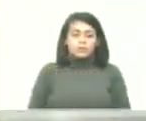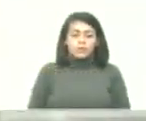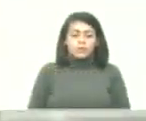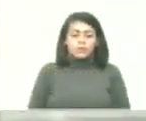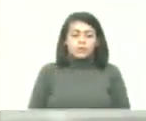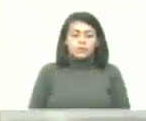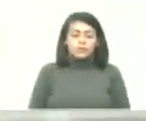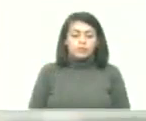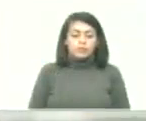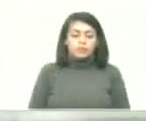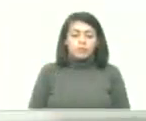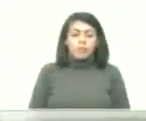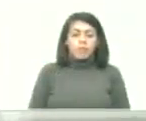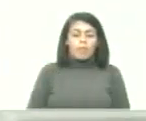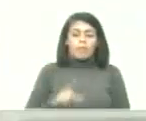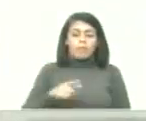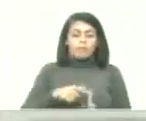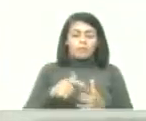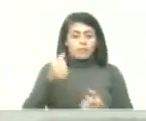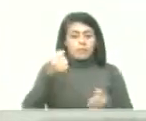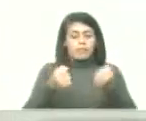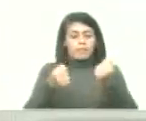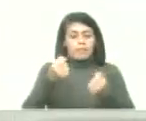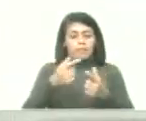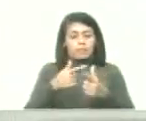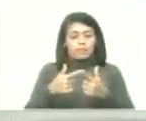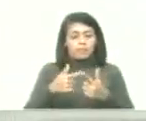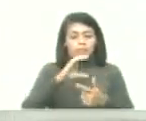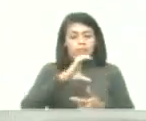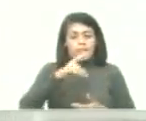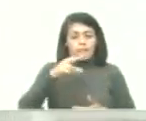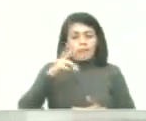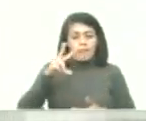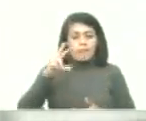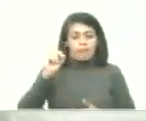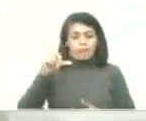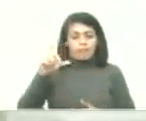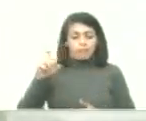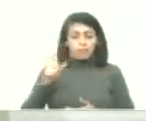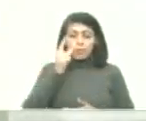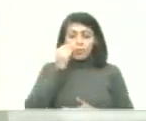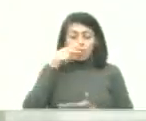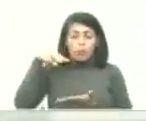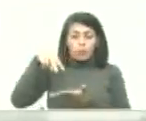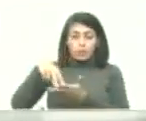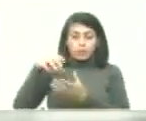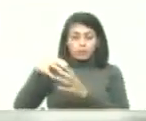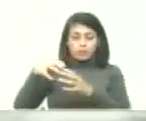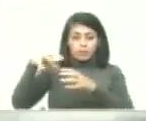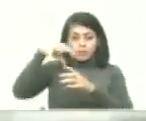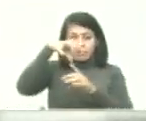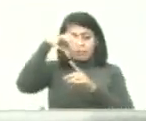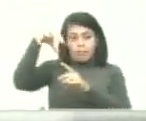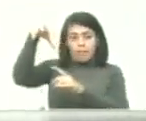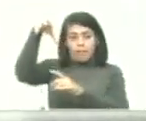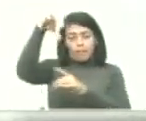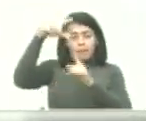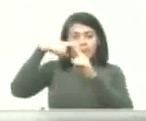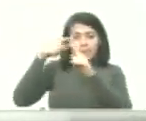Y esta, alias Morfeo era el que estaba en el carro este, en el Chevrolet Orlando, es el que se baja y es el que suelta el dron